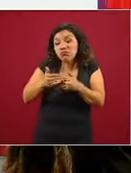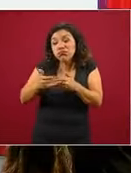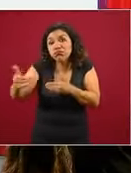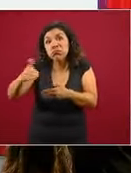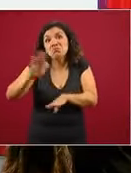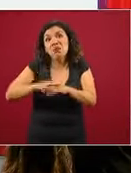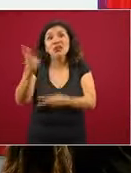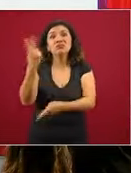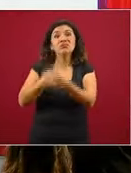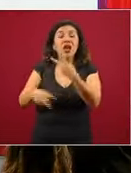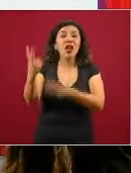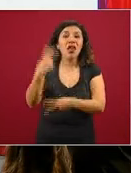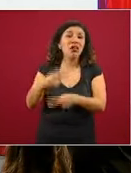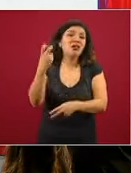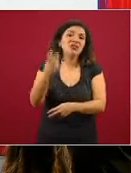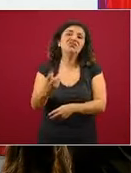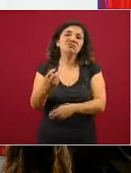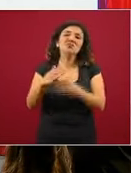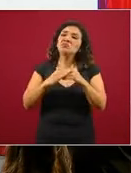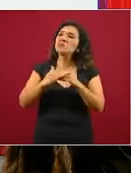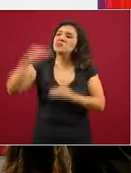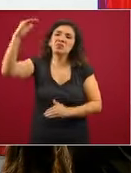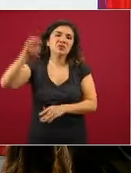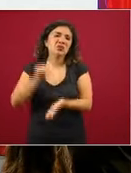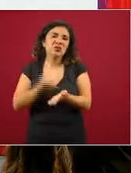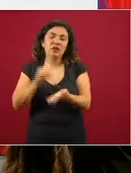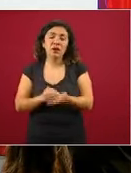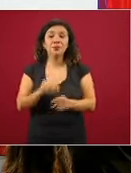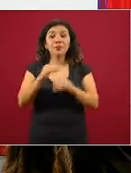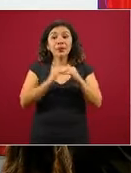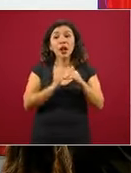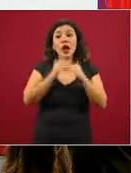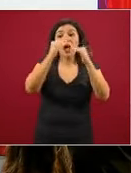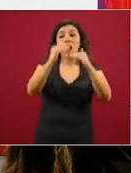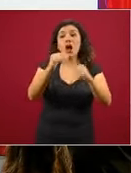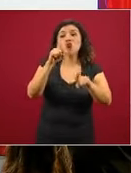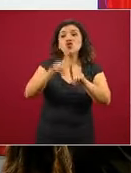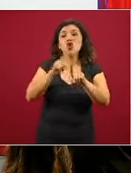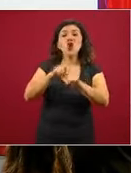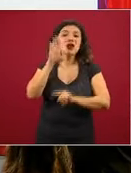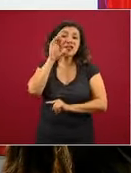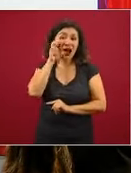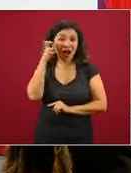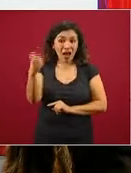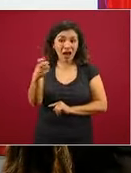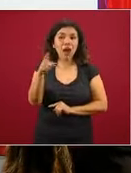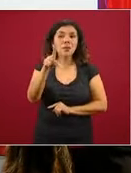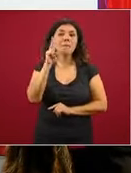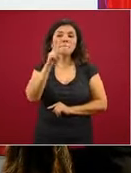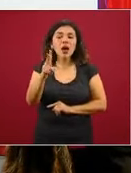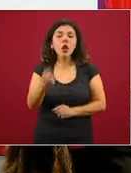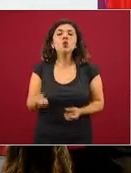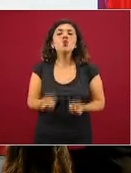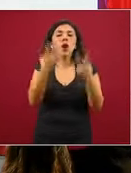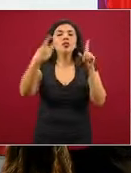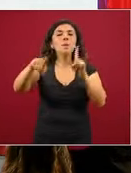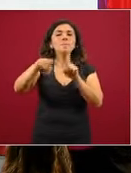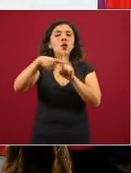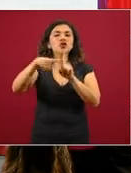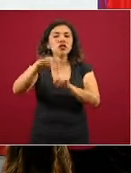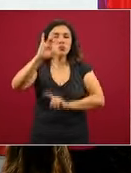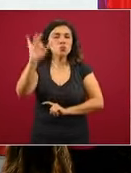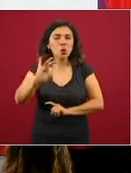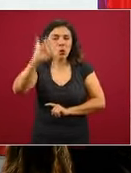estos días, es completamente ascendente. En la línea naranja van ustedes también a ver el porcentaje de positividad y